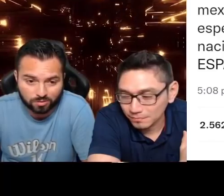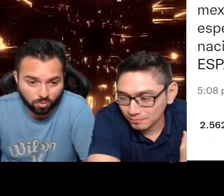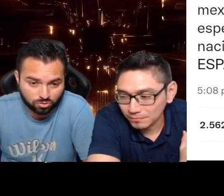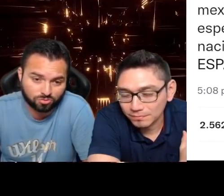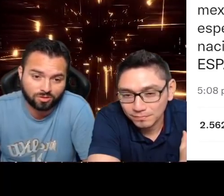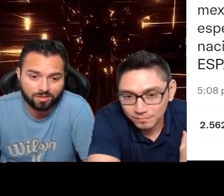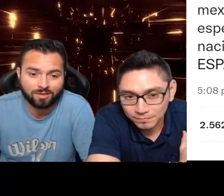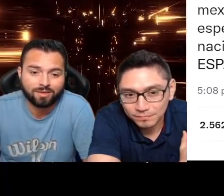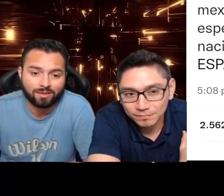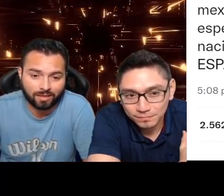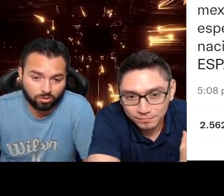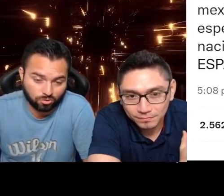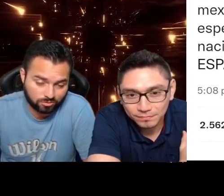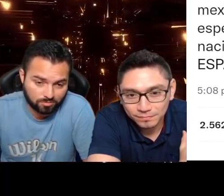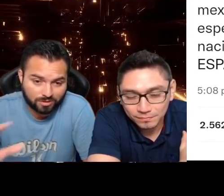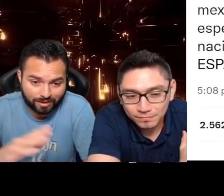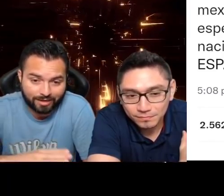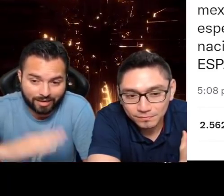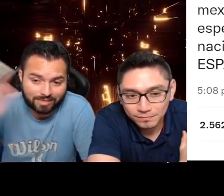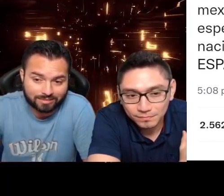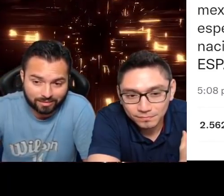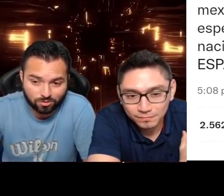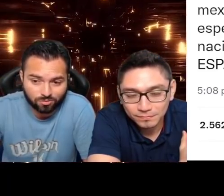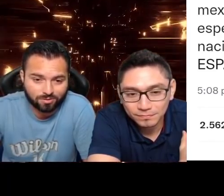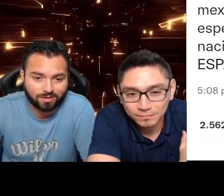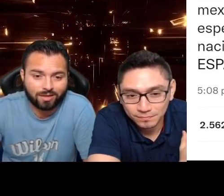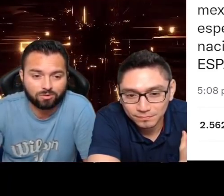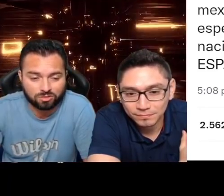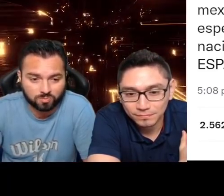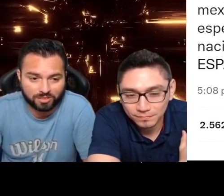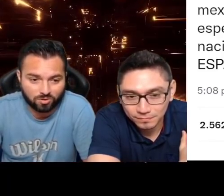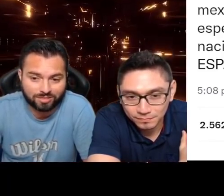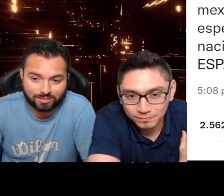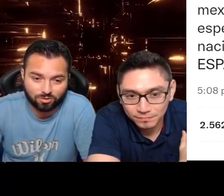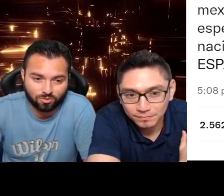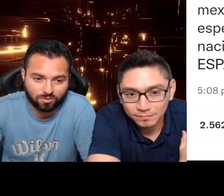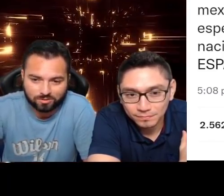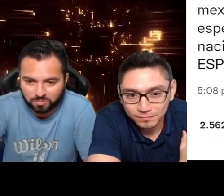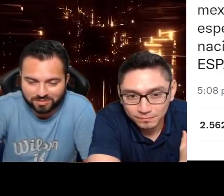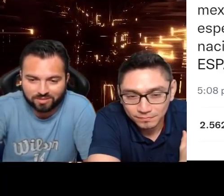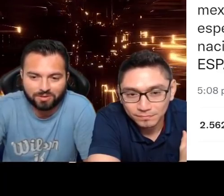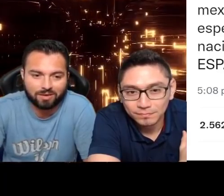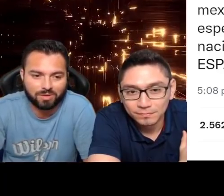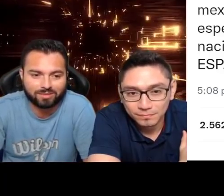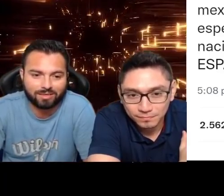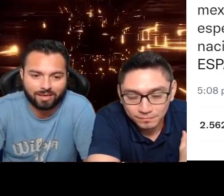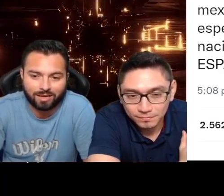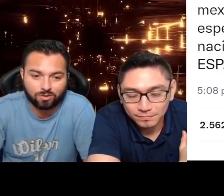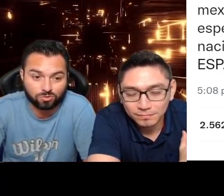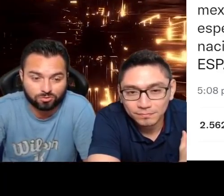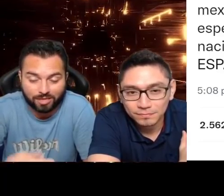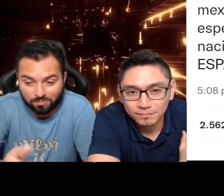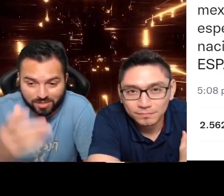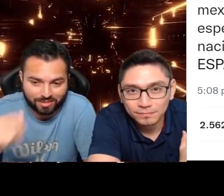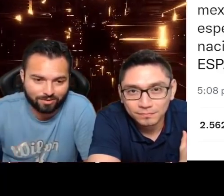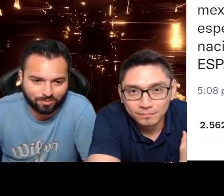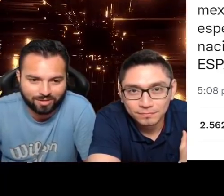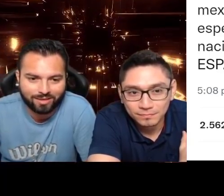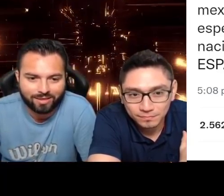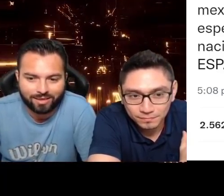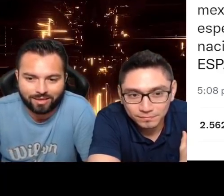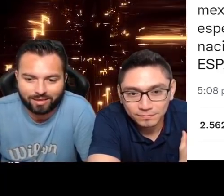amigos de box que no estamos a generalizando a los españoles sino específicamente a los que